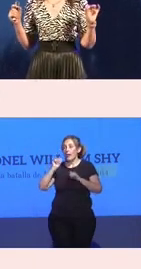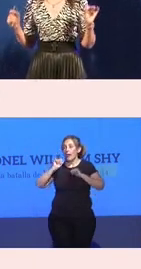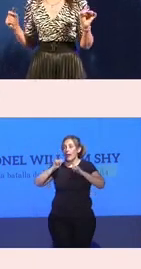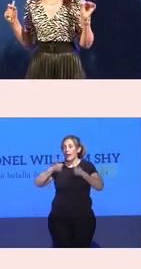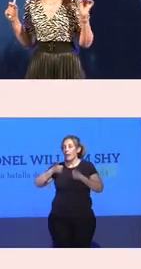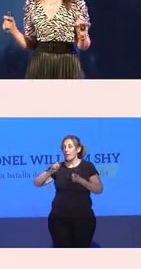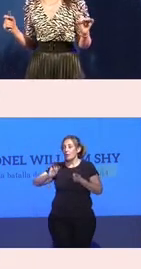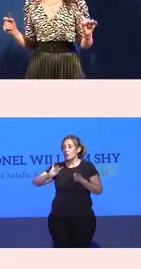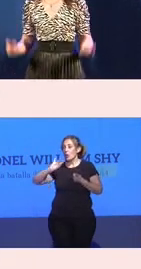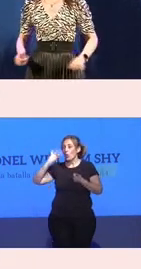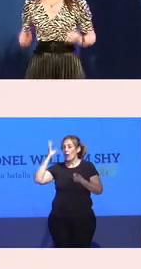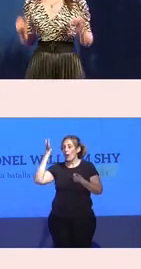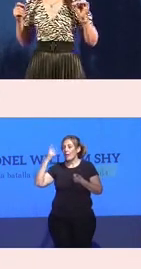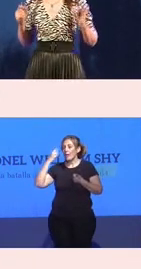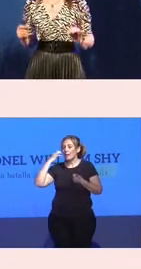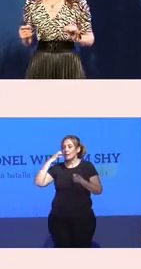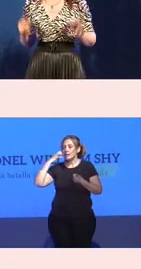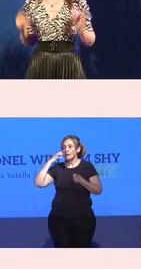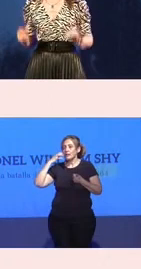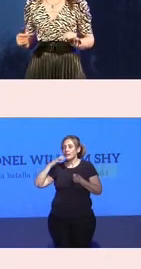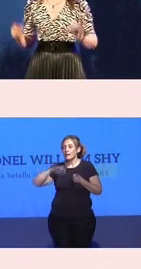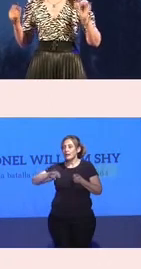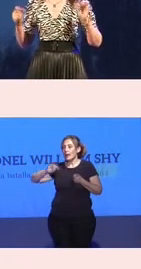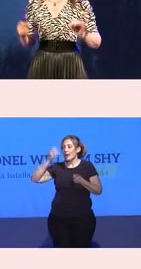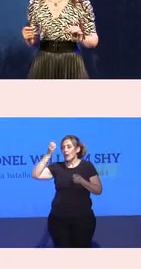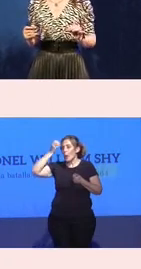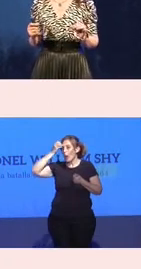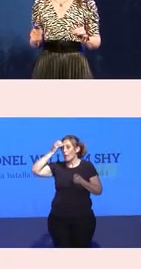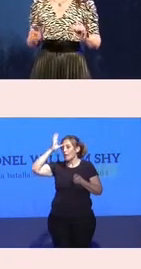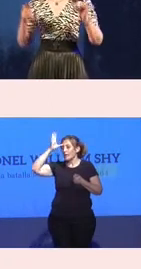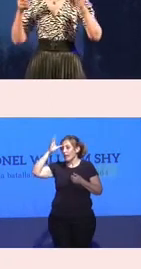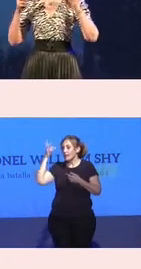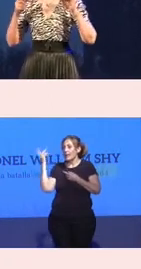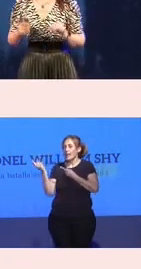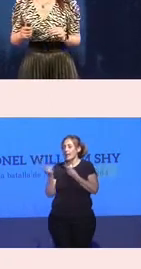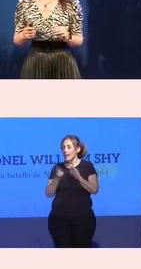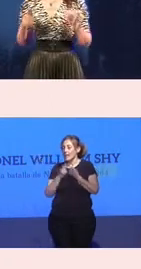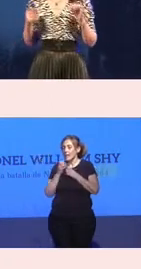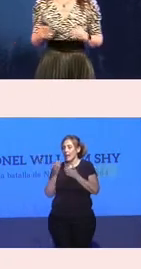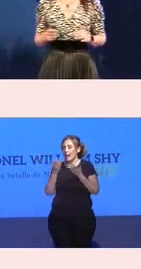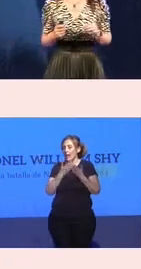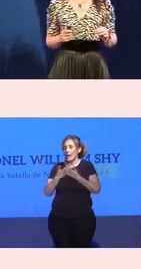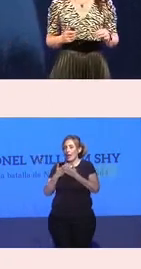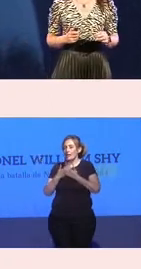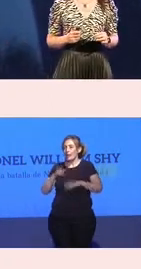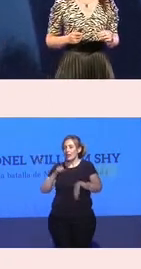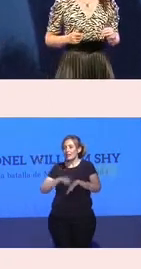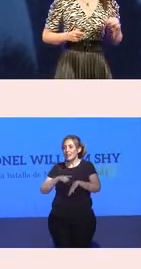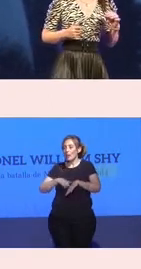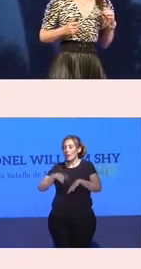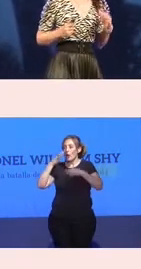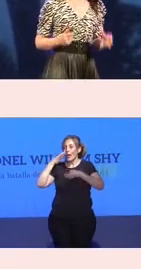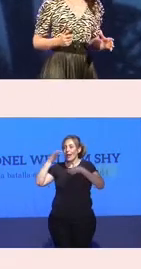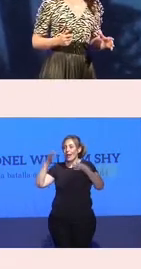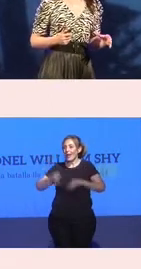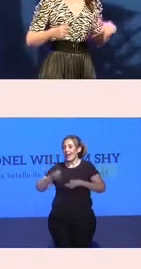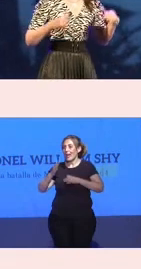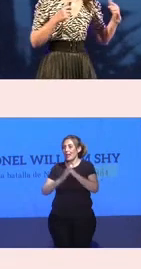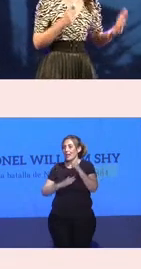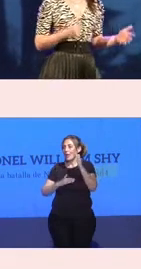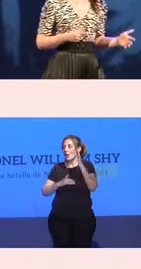macabra y transgresora como genial brillante y necesaria estudiar a tiempo real el